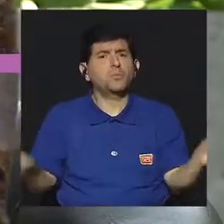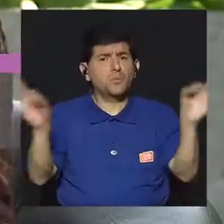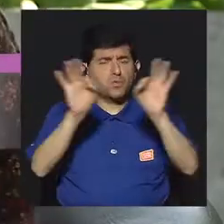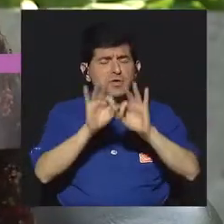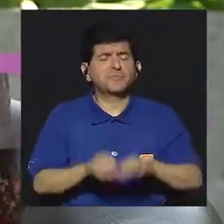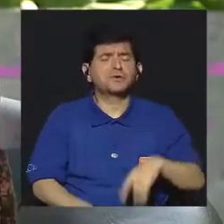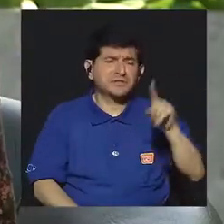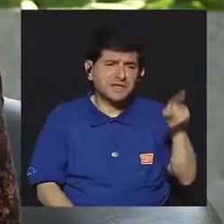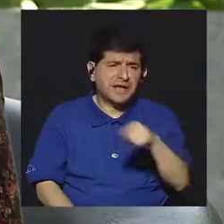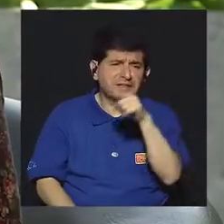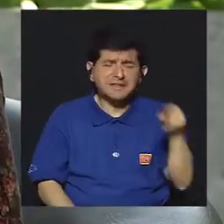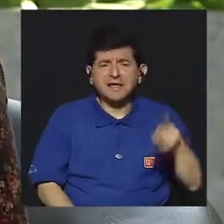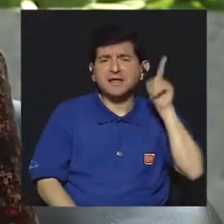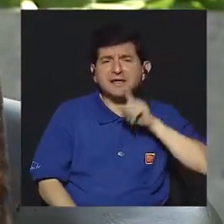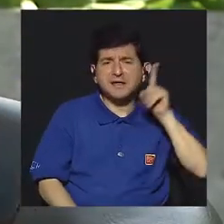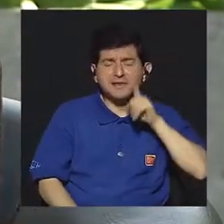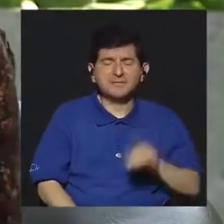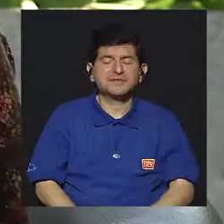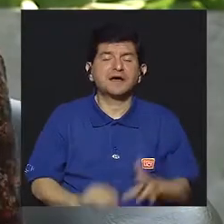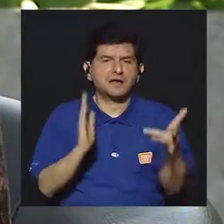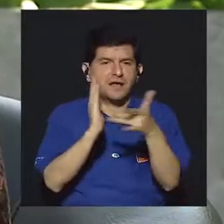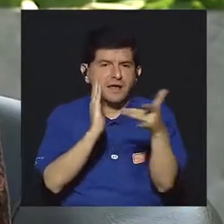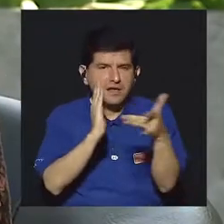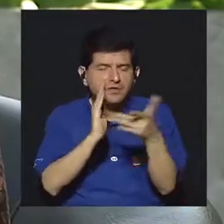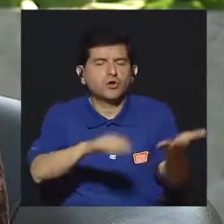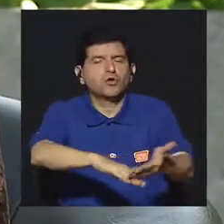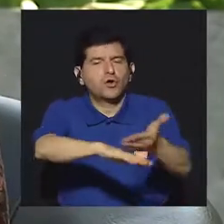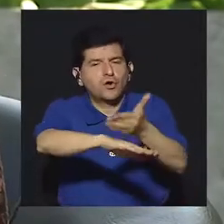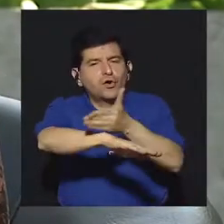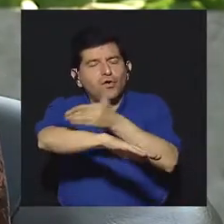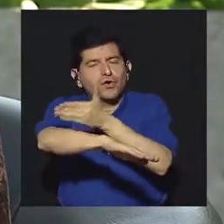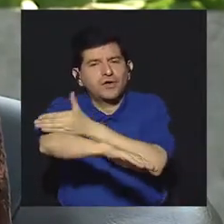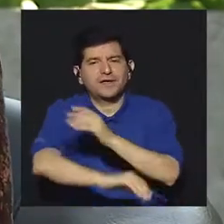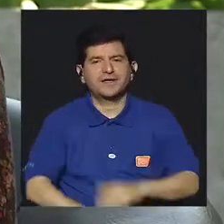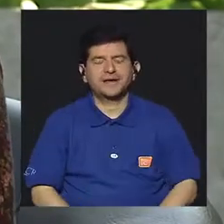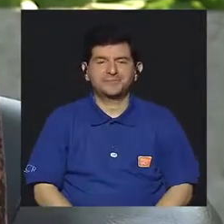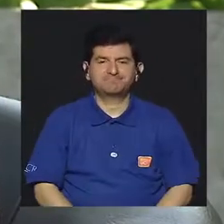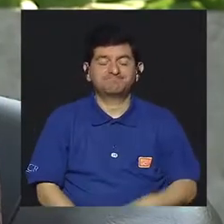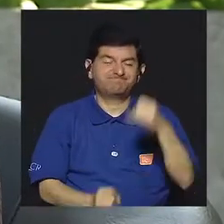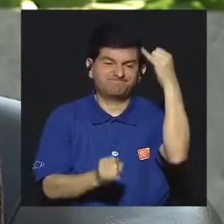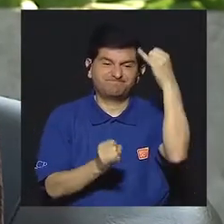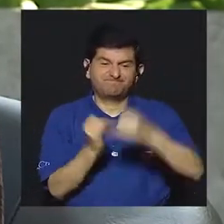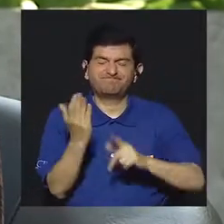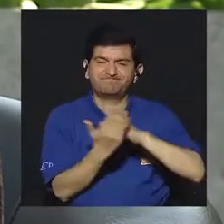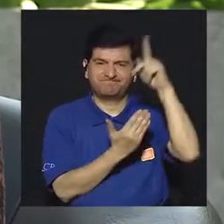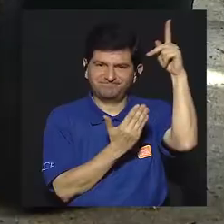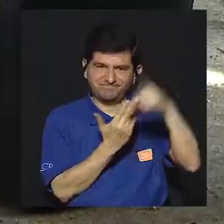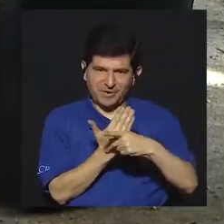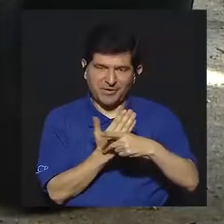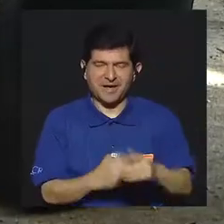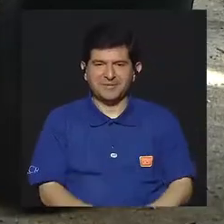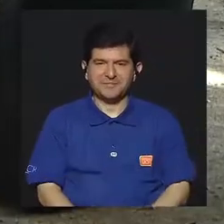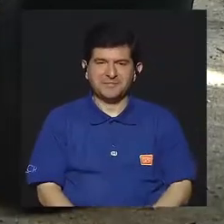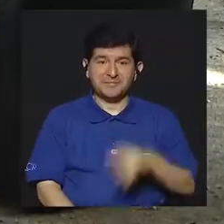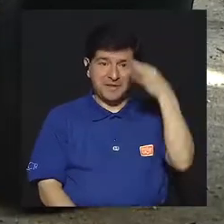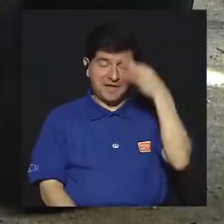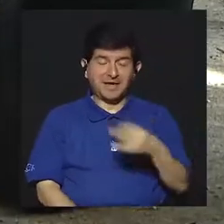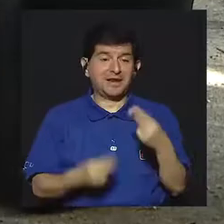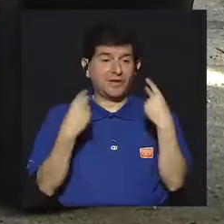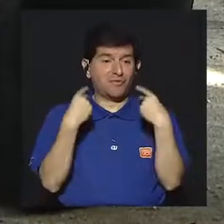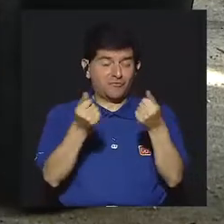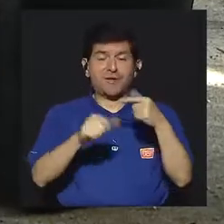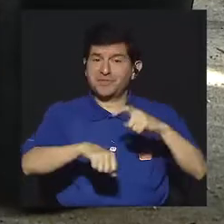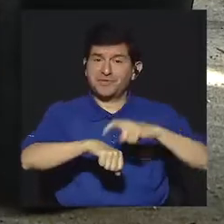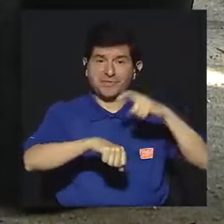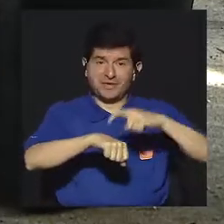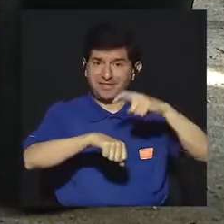importante identificarlo y también, pues por dicha, la tecnología avanza. Correcto. Y bueno, hemos llegado al final de este programa. Creo que se nos ha pasado